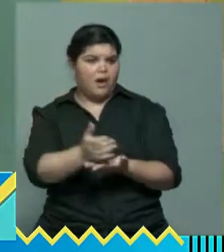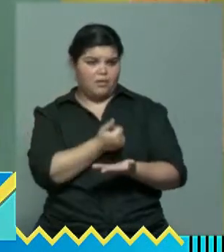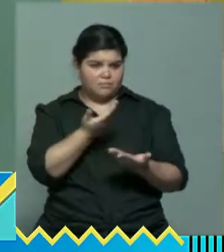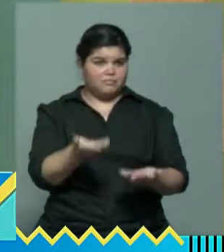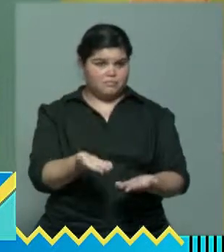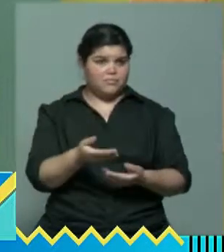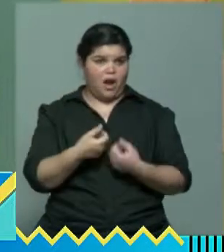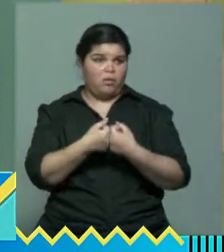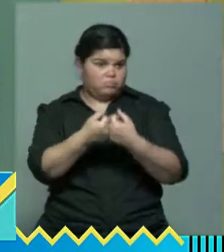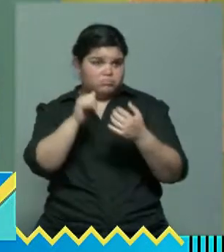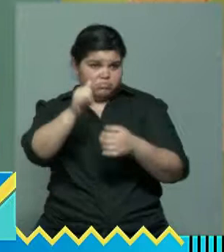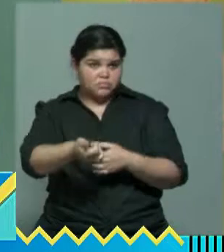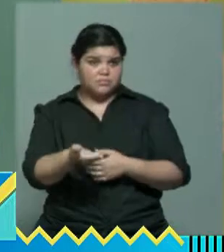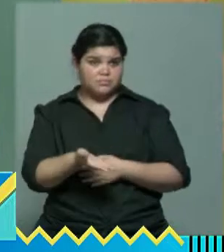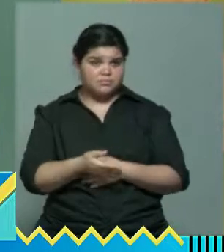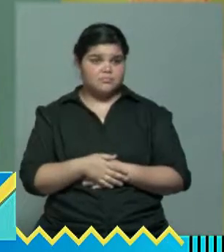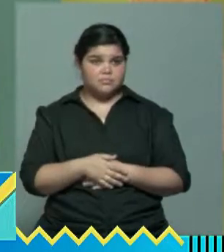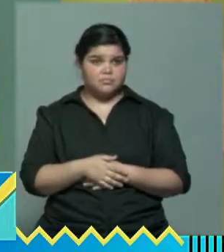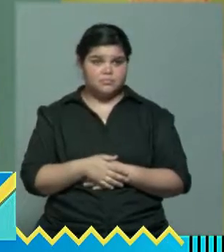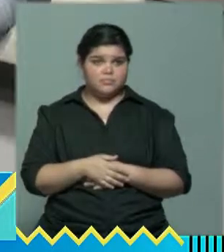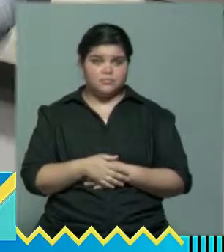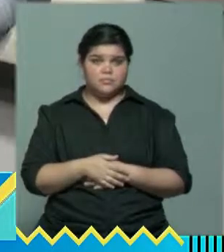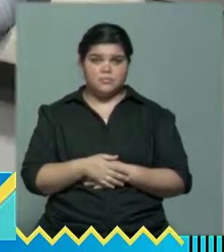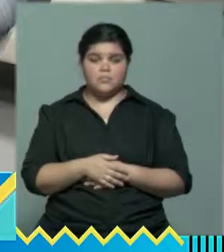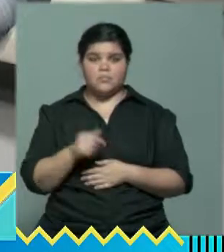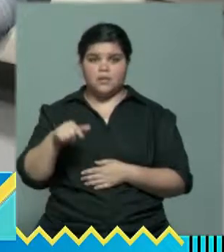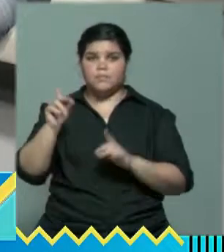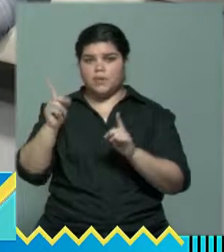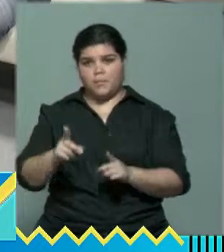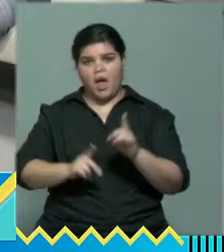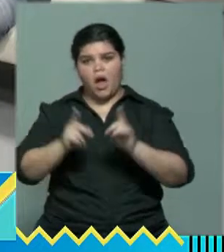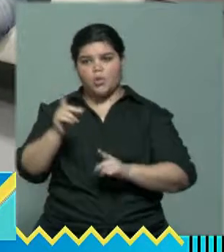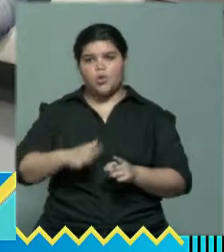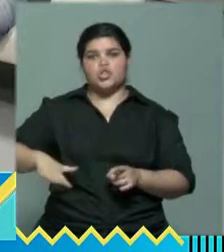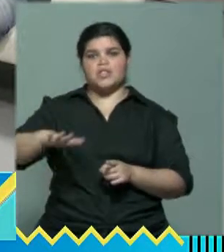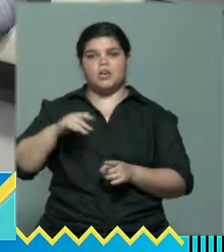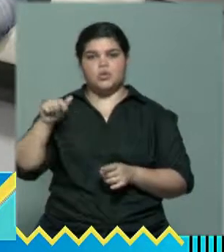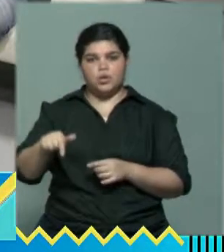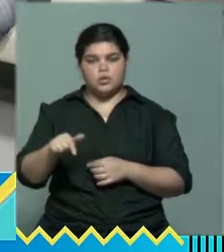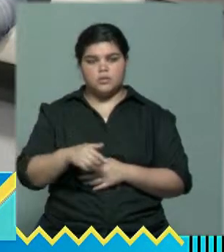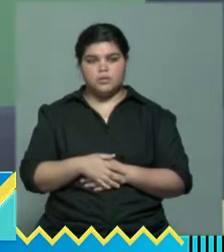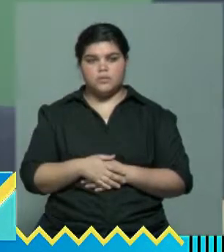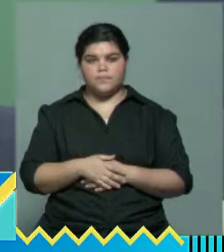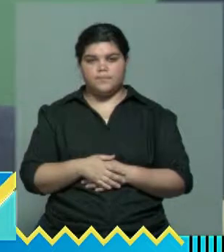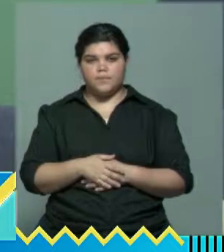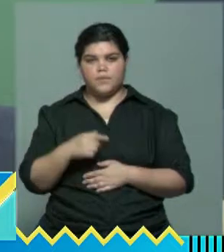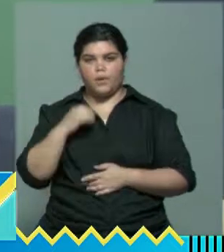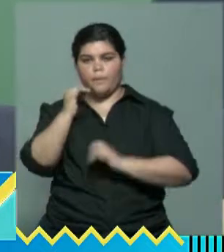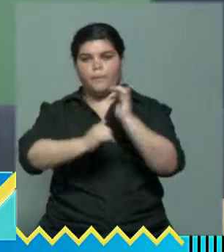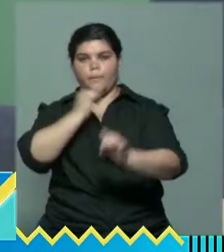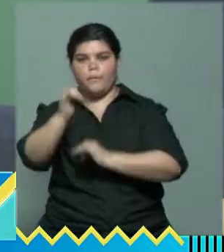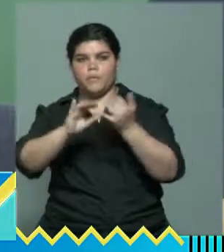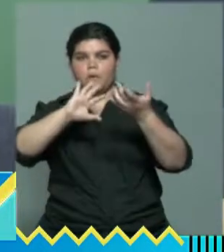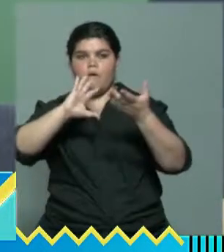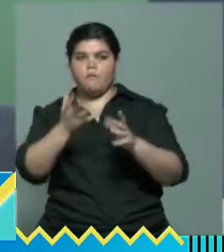Totalmente de acuerdo. Sí, en algún punto hay sectores que también mencionan que bueno, que es una forma ¿no? Como de adoctrinar